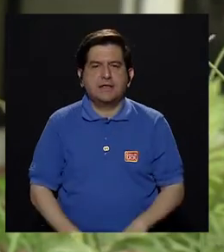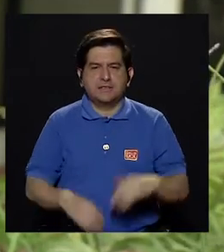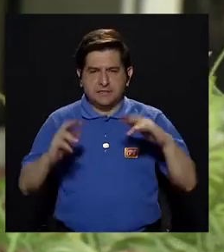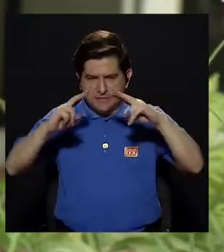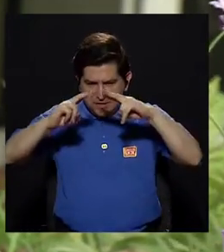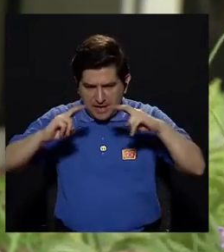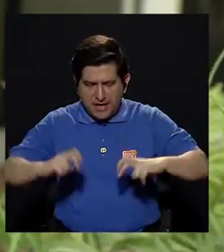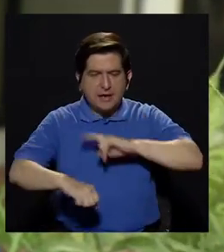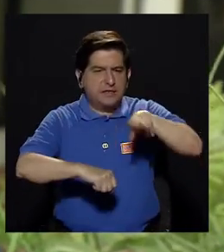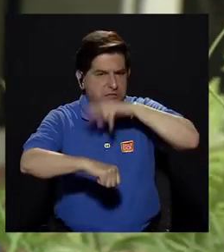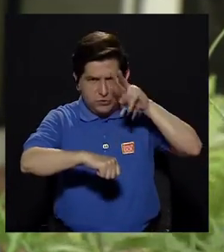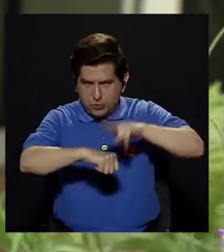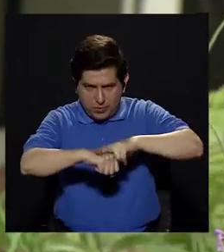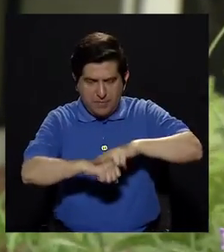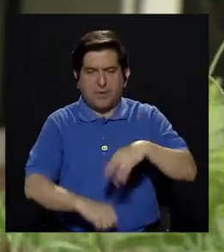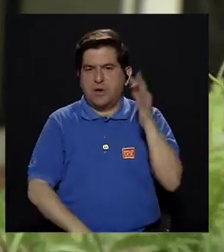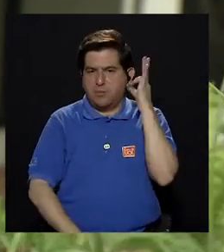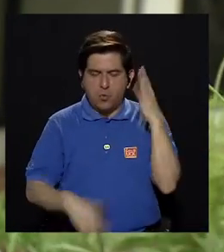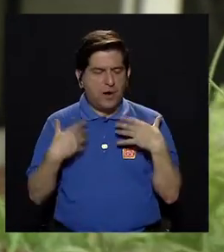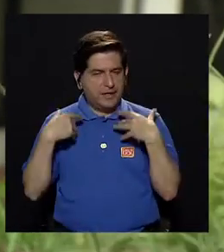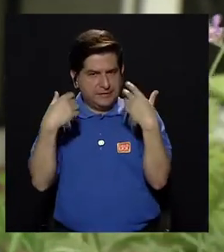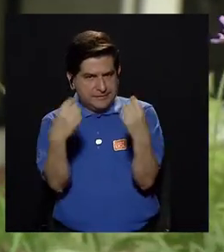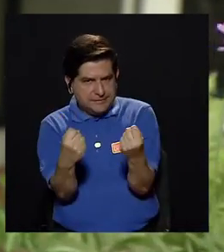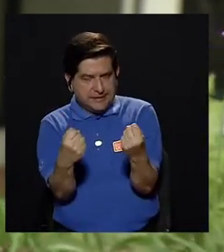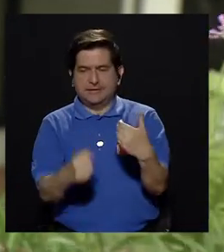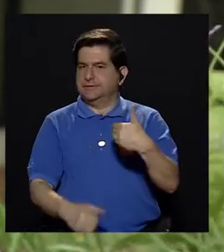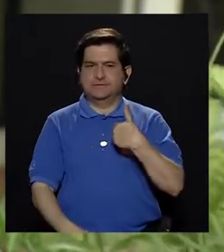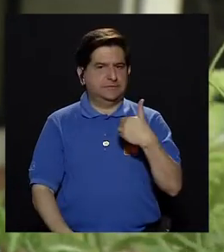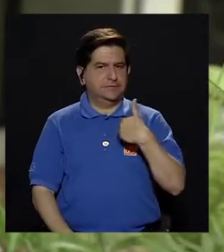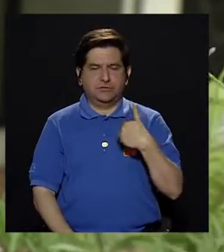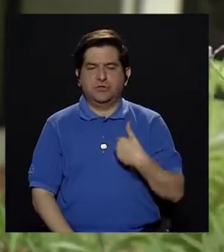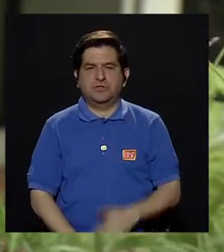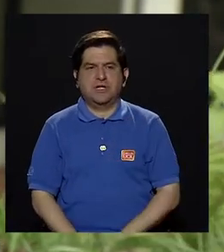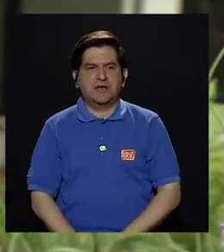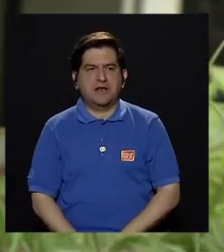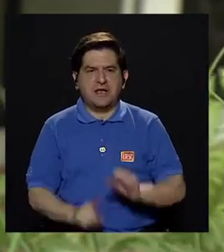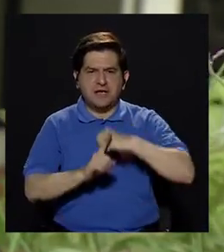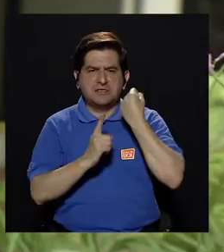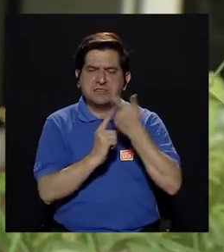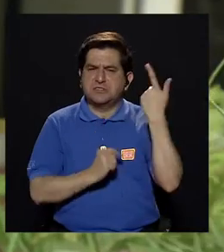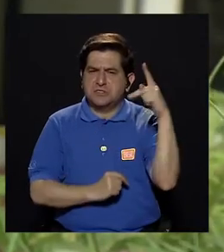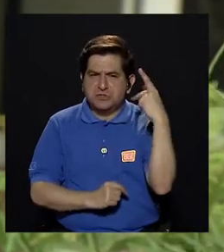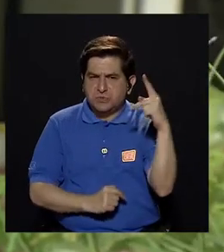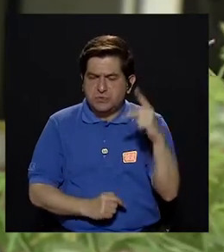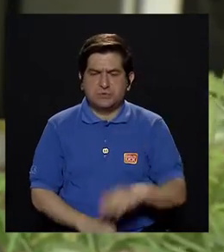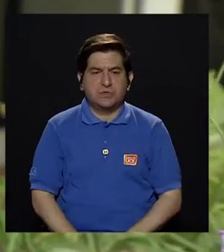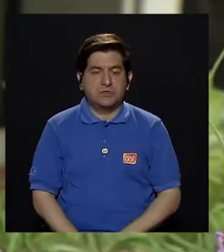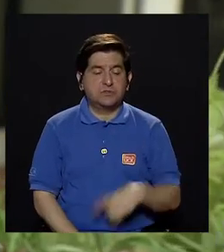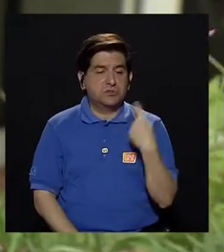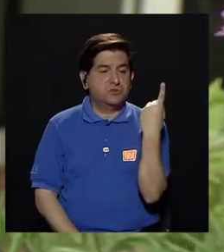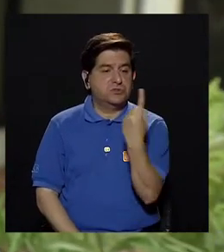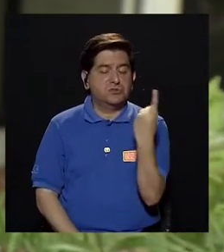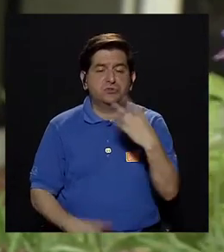son los estudios de rutina, ¿verdad? En una mujer que está sana, que no tiene factores de alto riesgo y que únicamente se le va a hacer